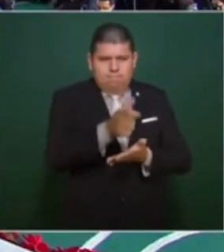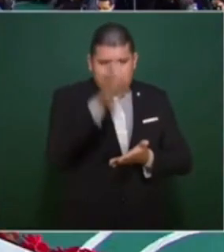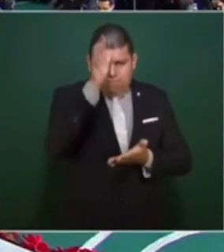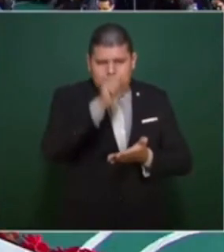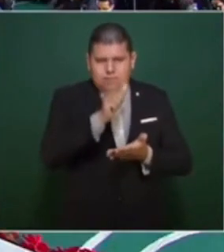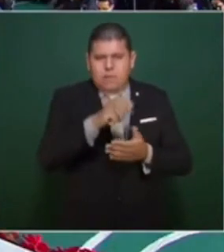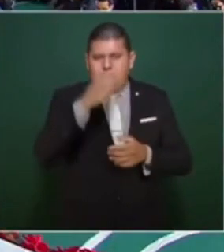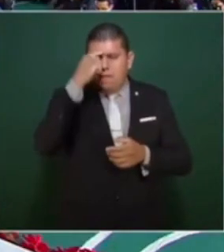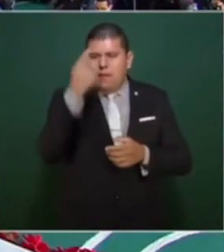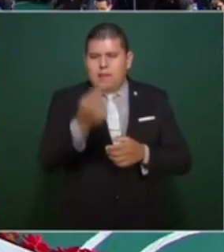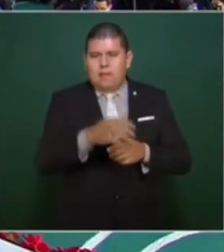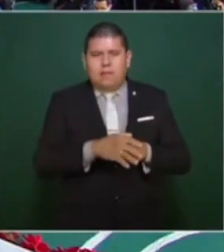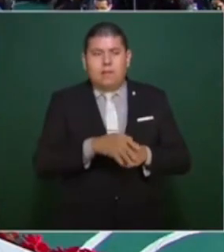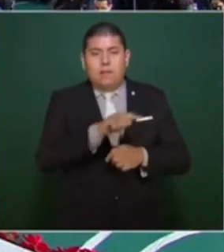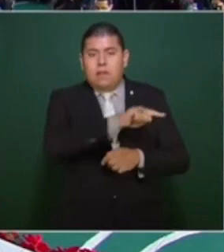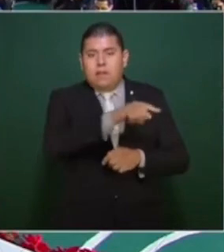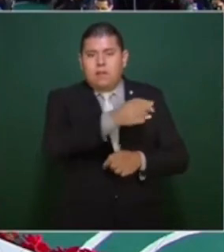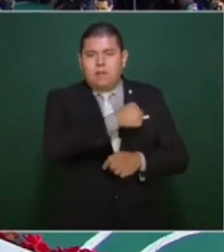aplaudir y callar.